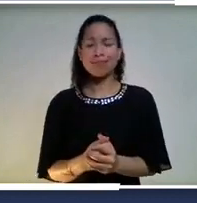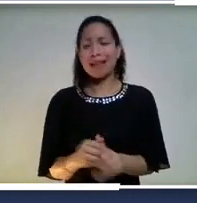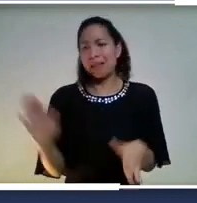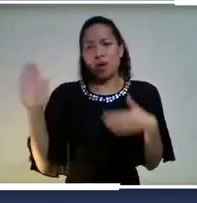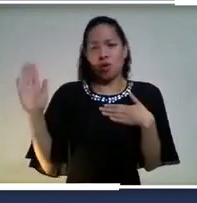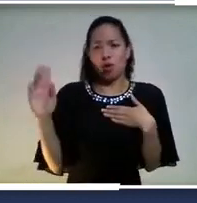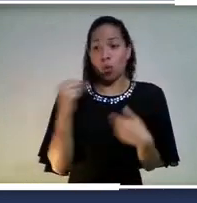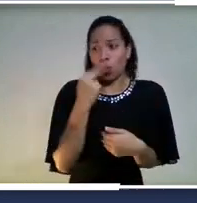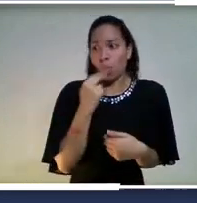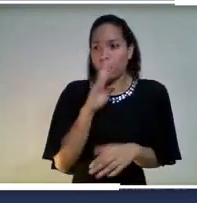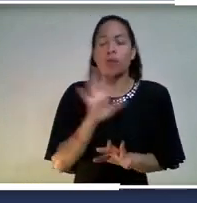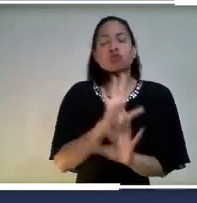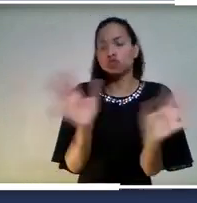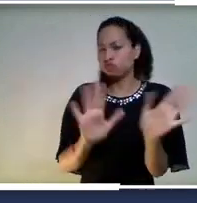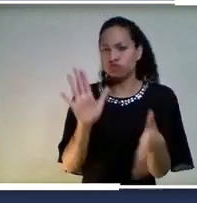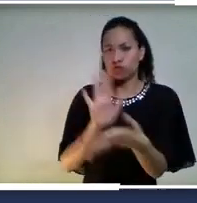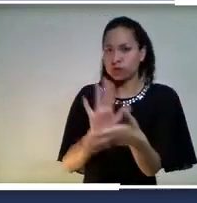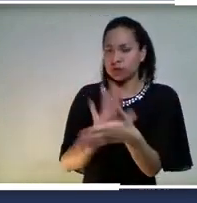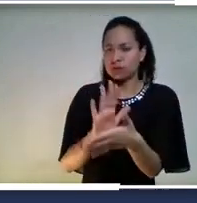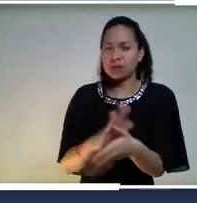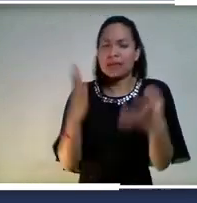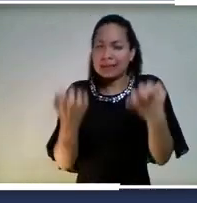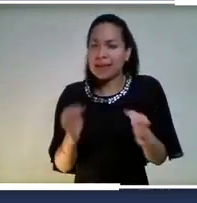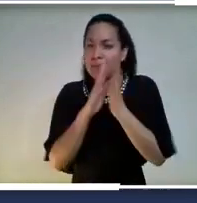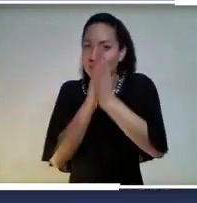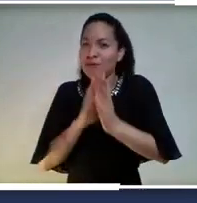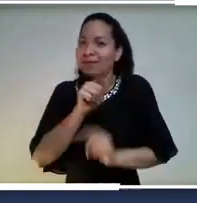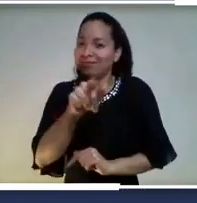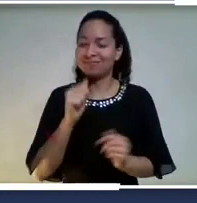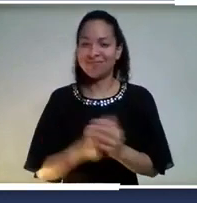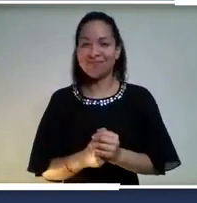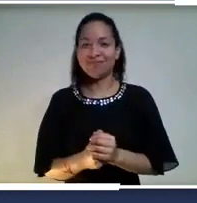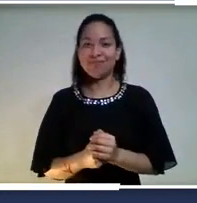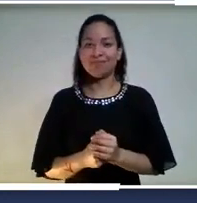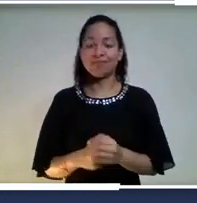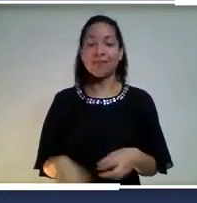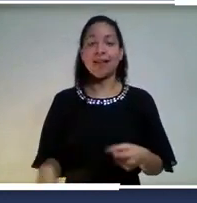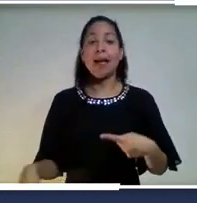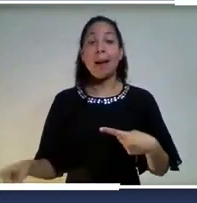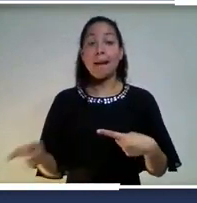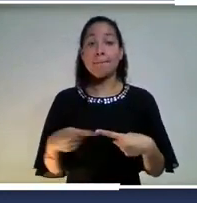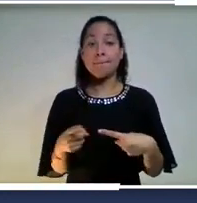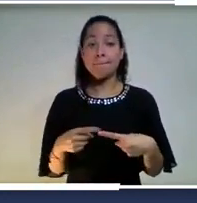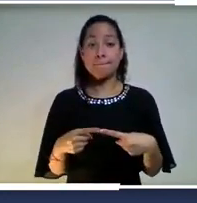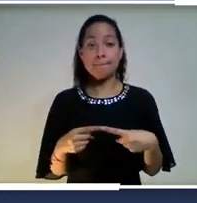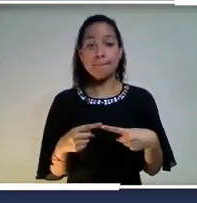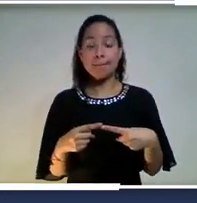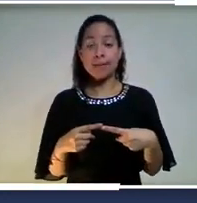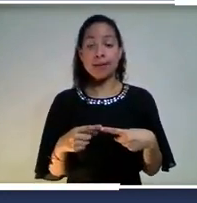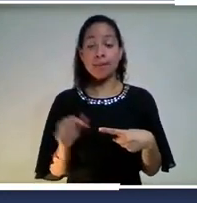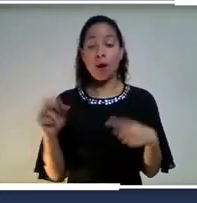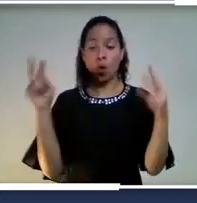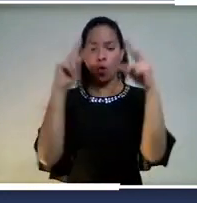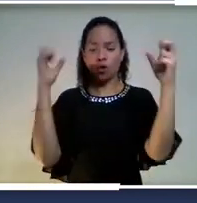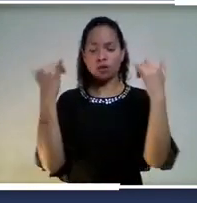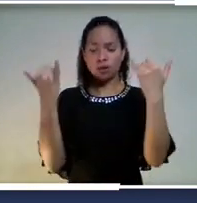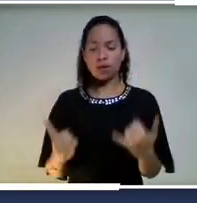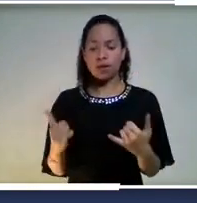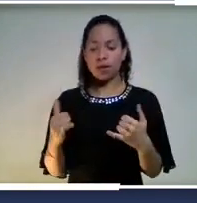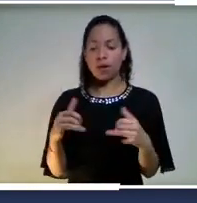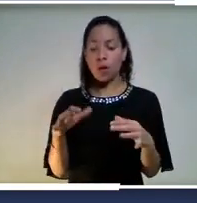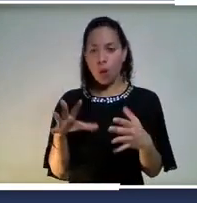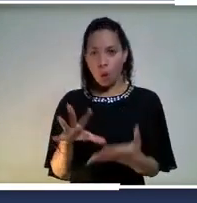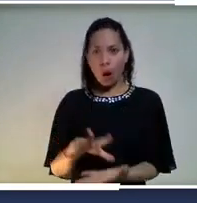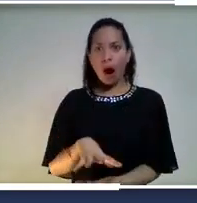jesús número 1 el tema de esta noche me ha traído luz y esperanza si esto es